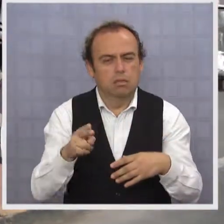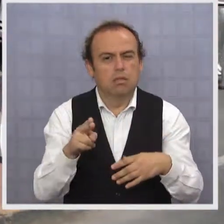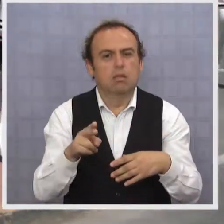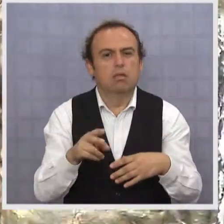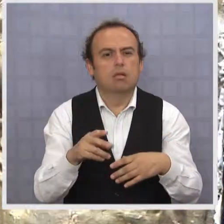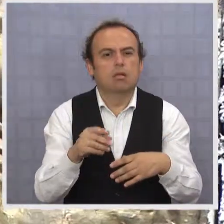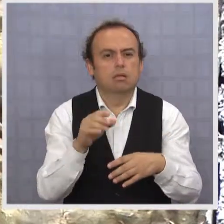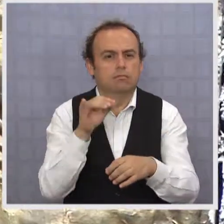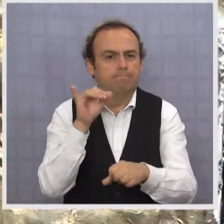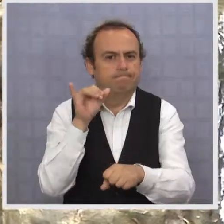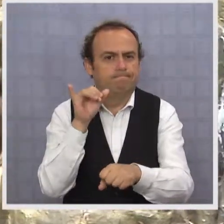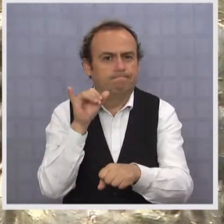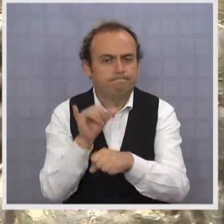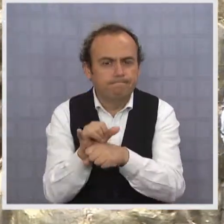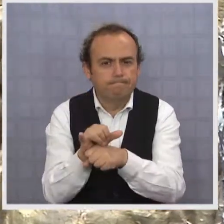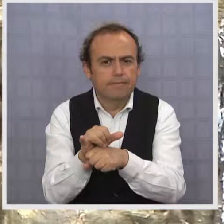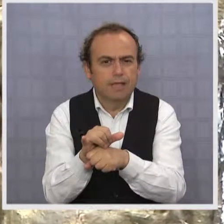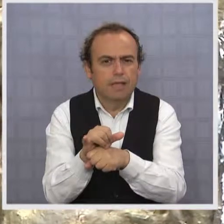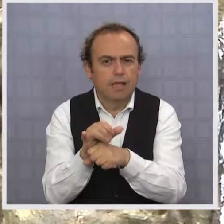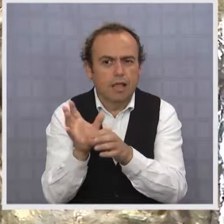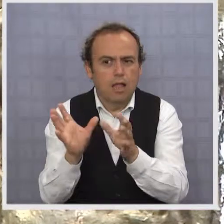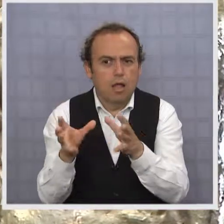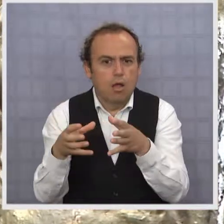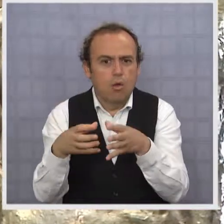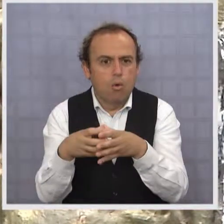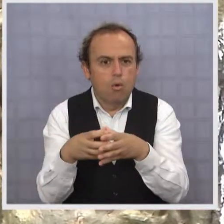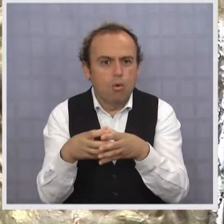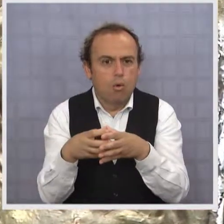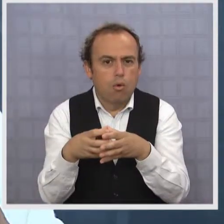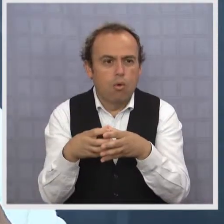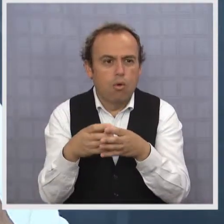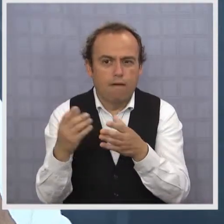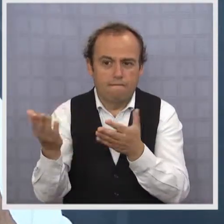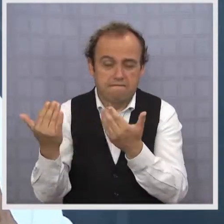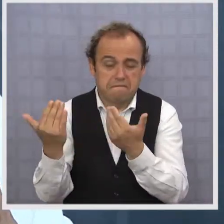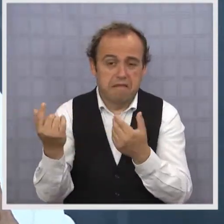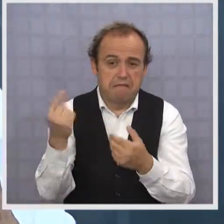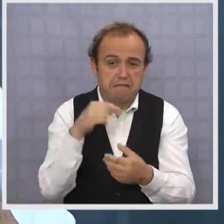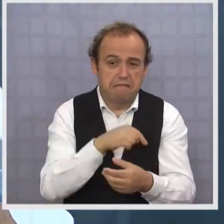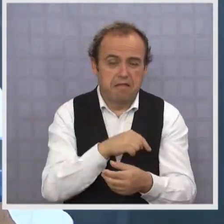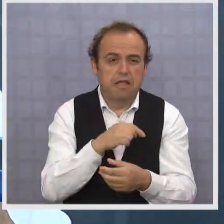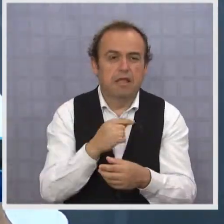Fueron engañados, fueron reunidos acá frente